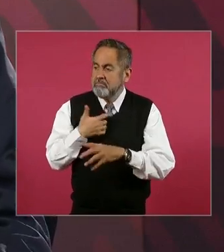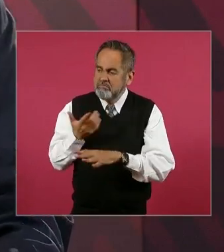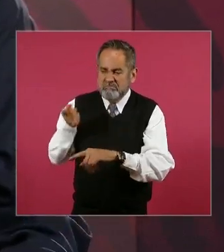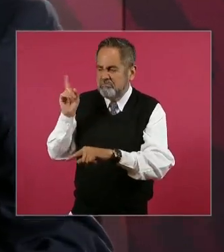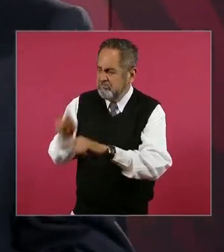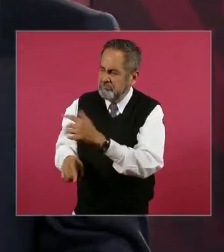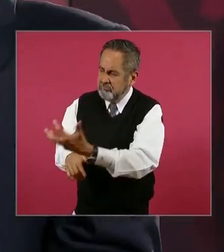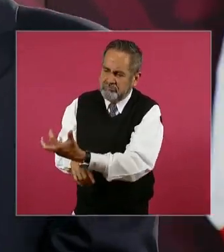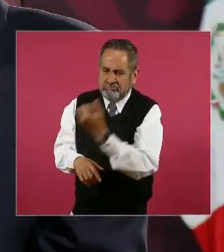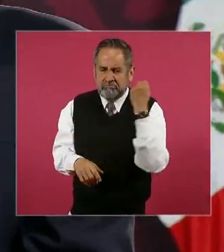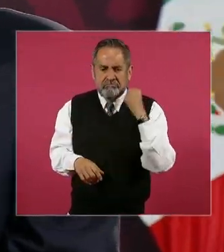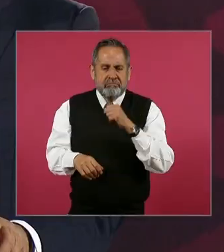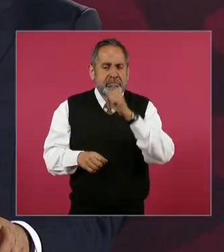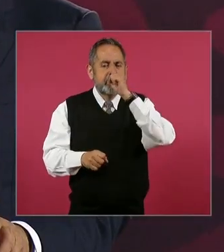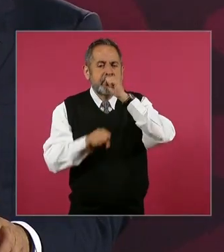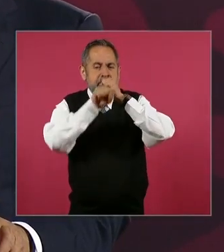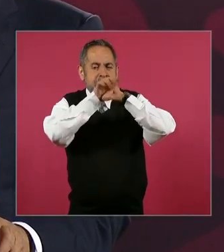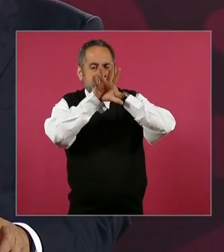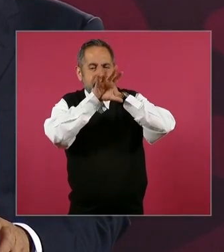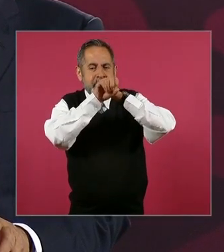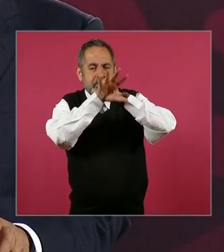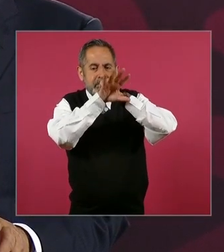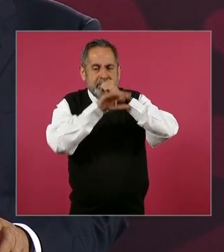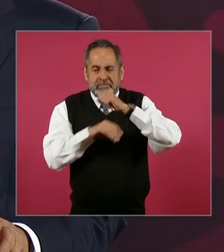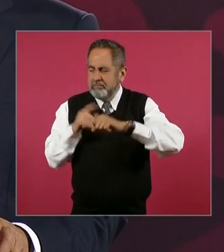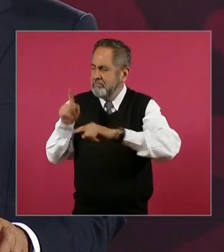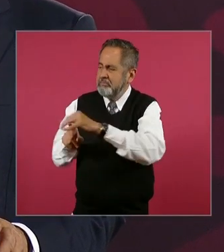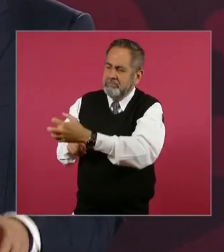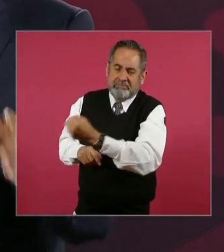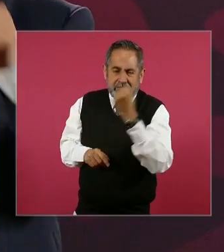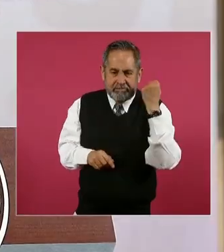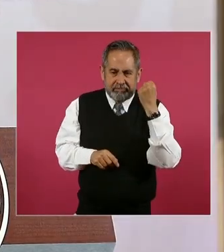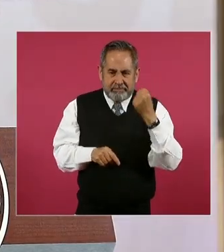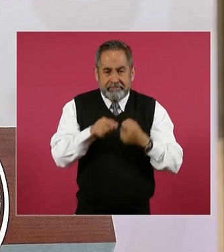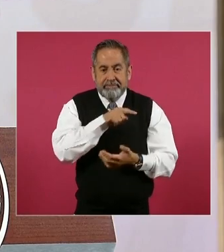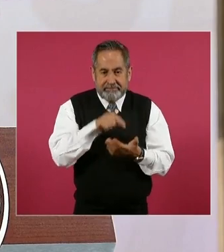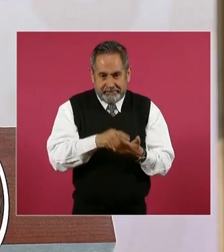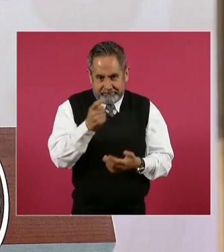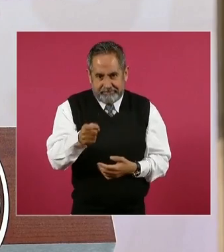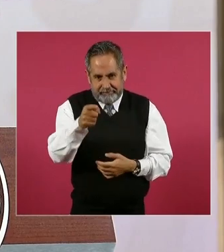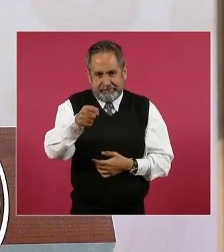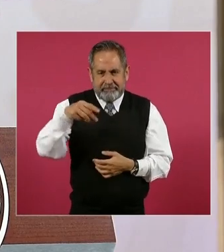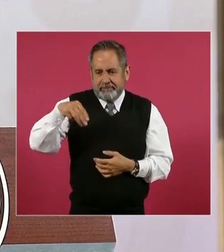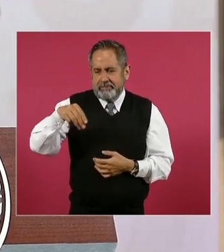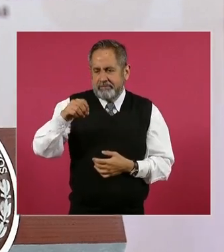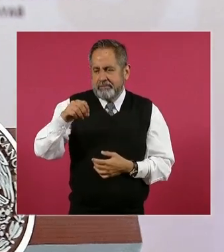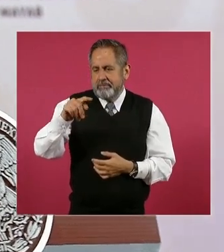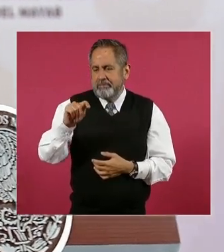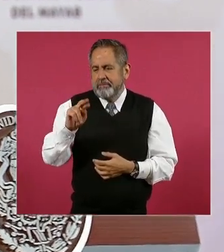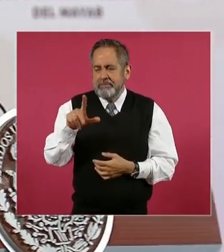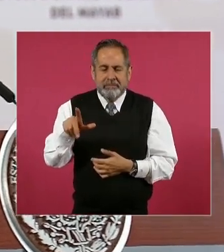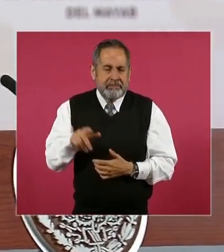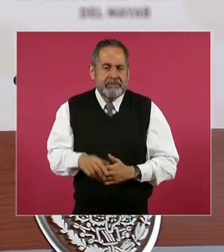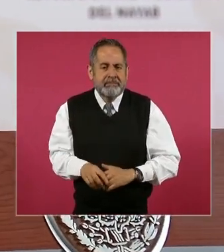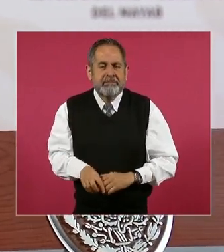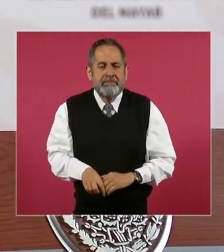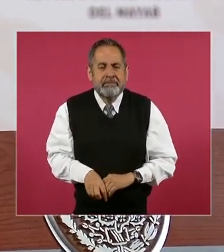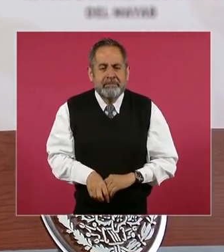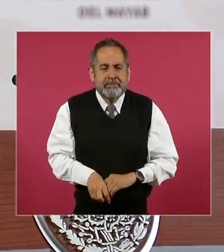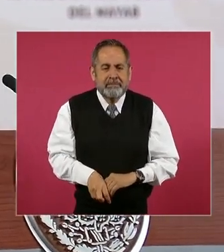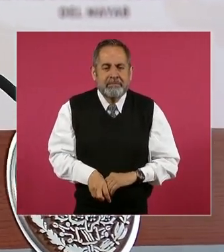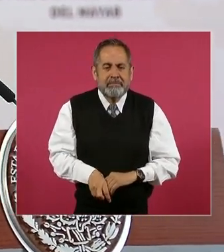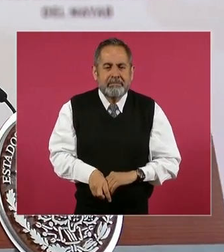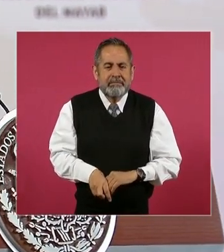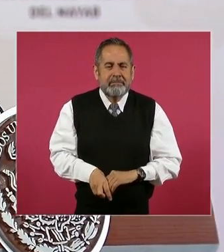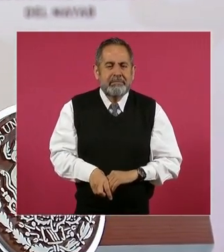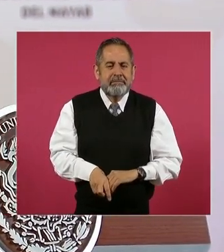confiscan el aparato de sonido eso fue un motul y